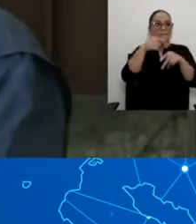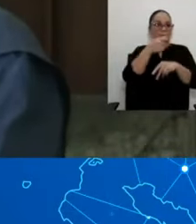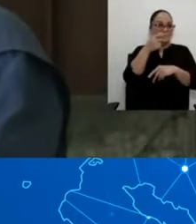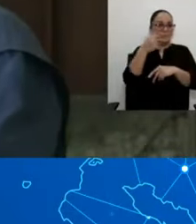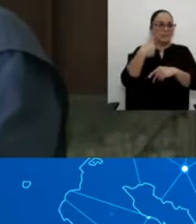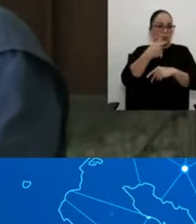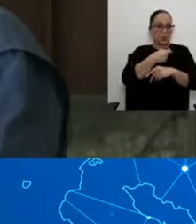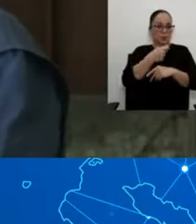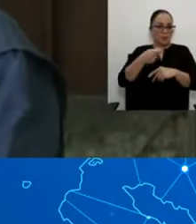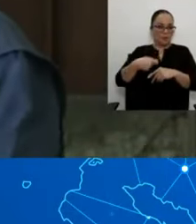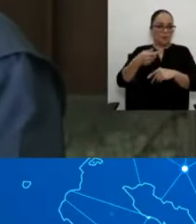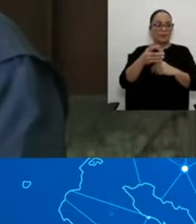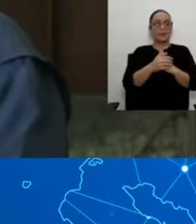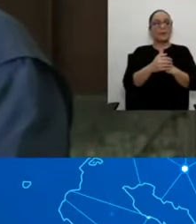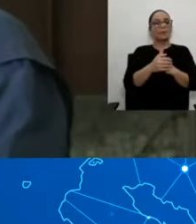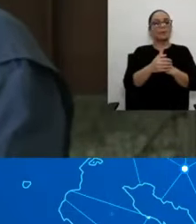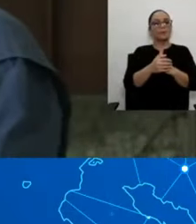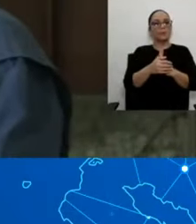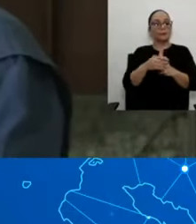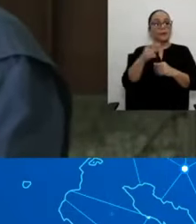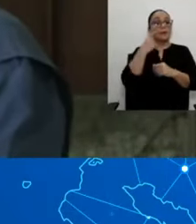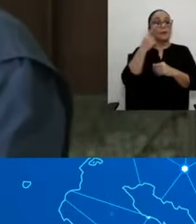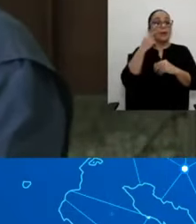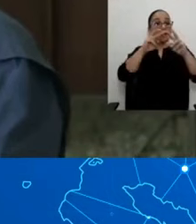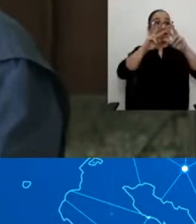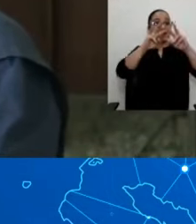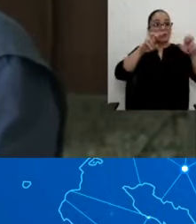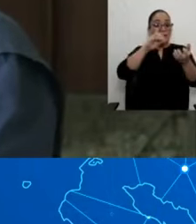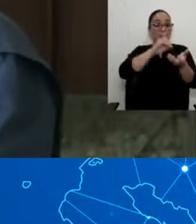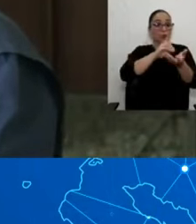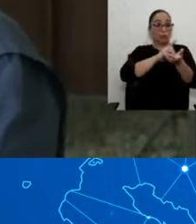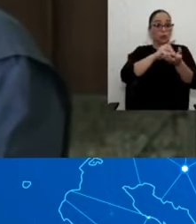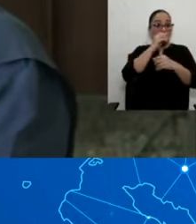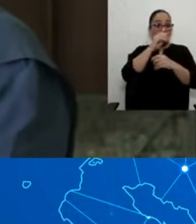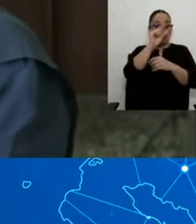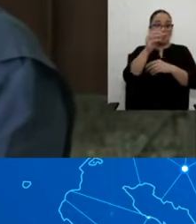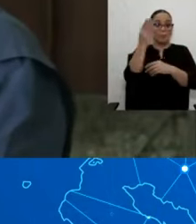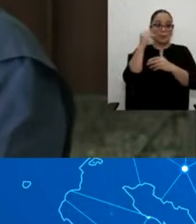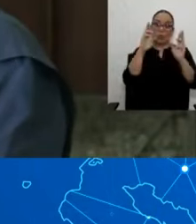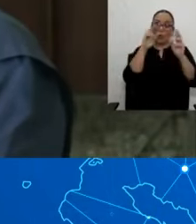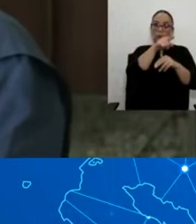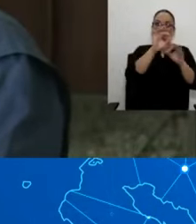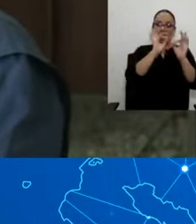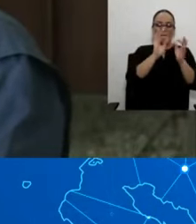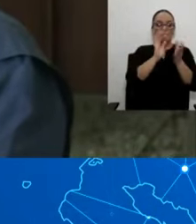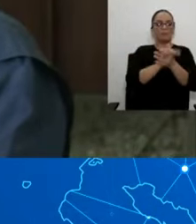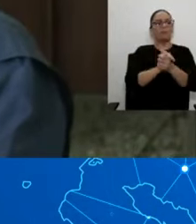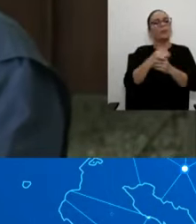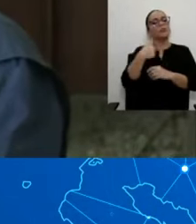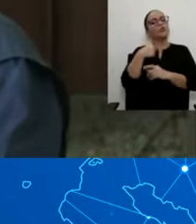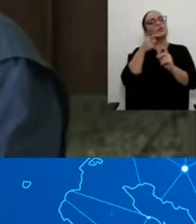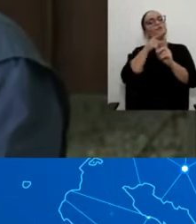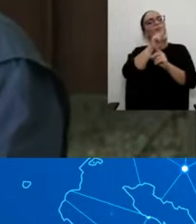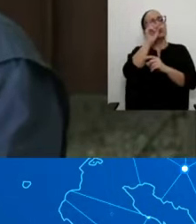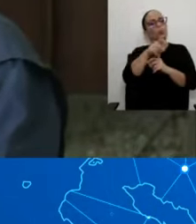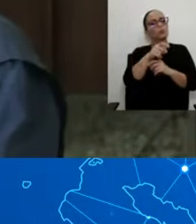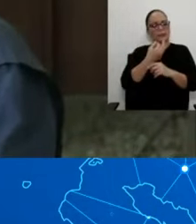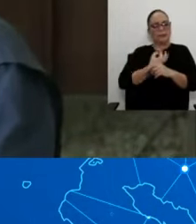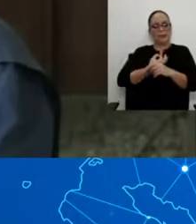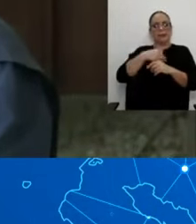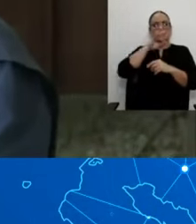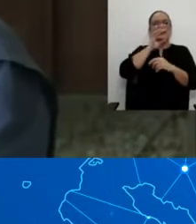paso, pues desearle que los chequeos médicos de la semana pasada hayan salido bien. Presidente, mi pregunta tiene que ver con la frustrada negociación del FES